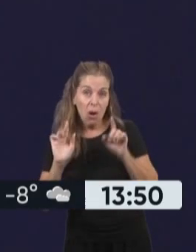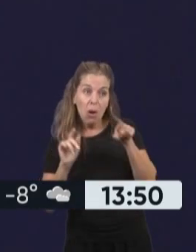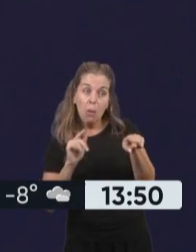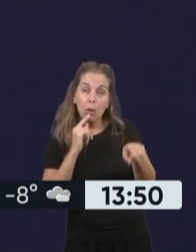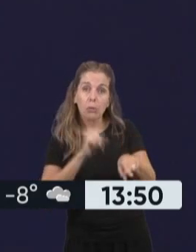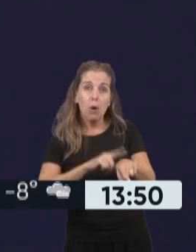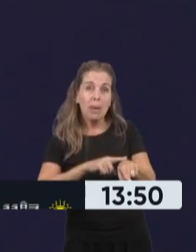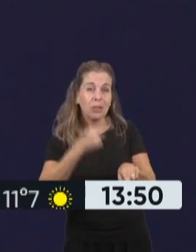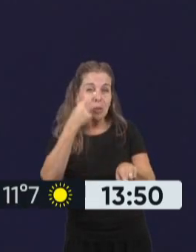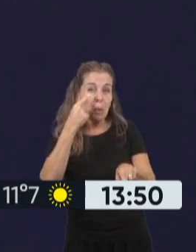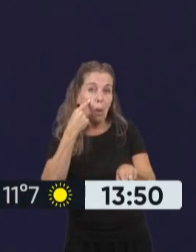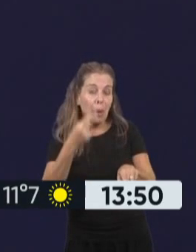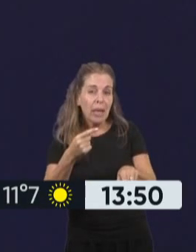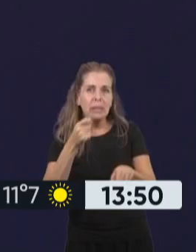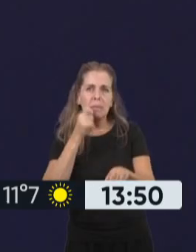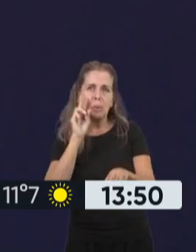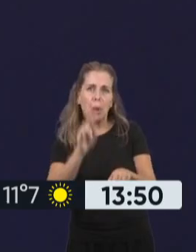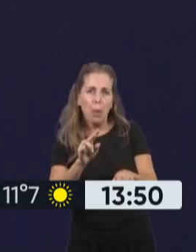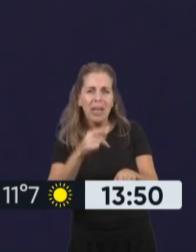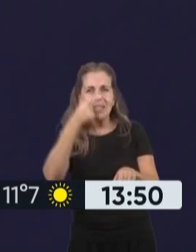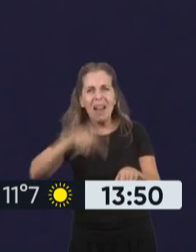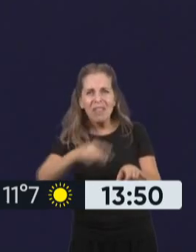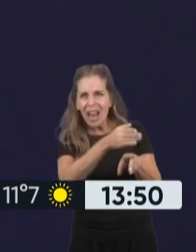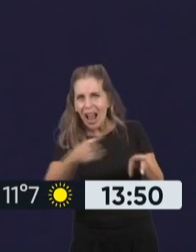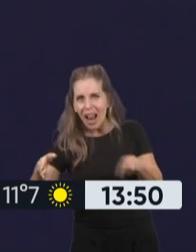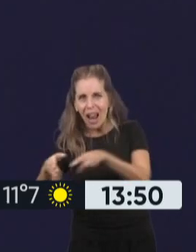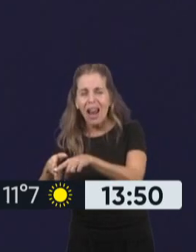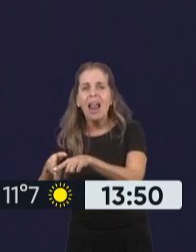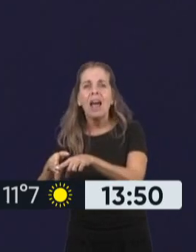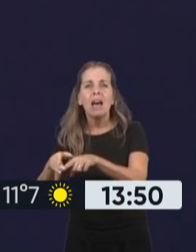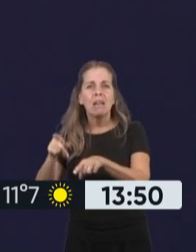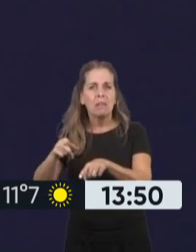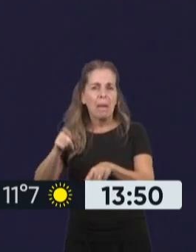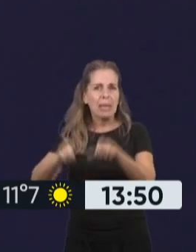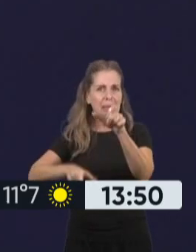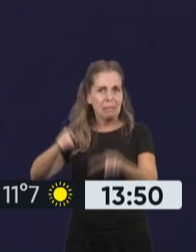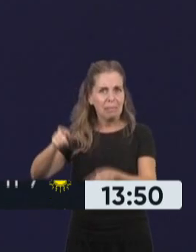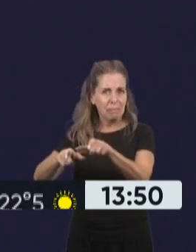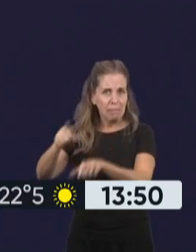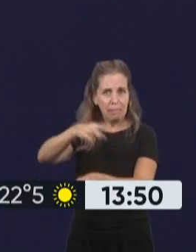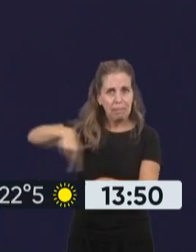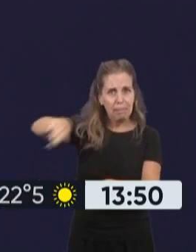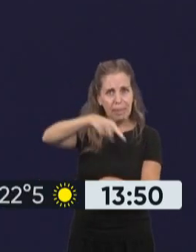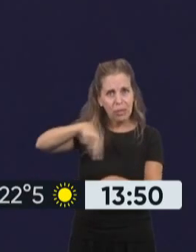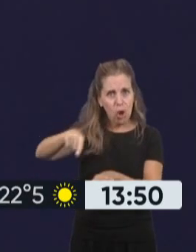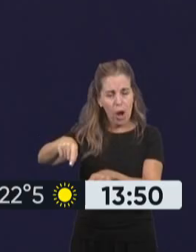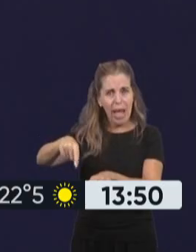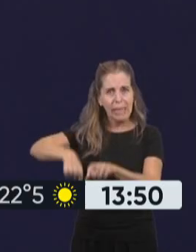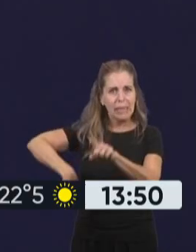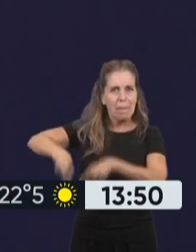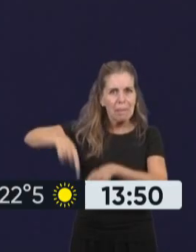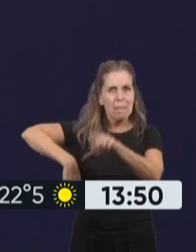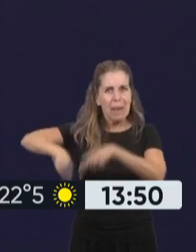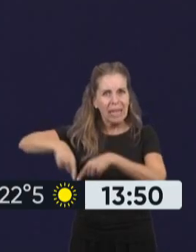el final, donde estaban estos personajes exóticos pateando